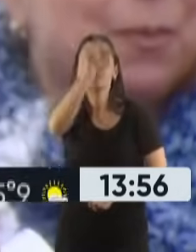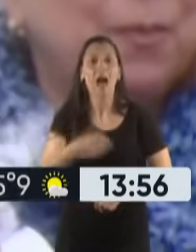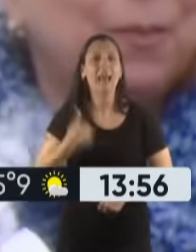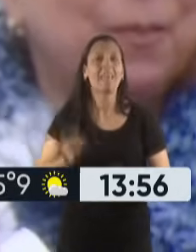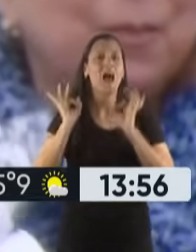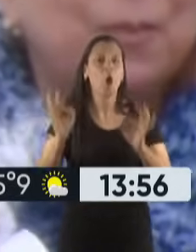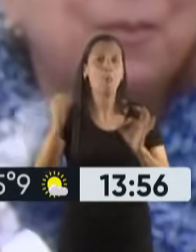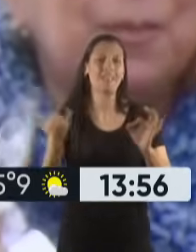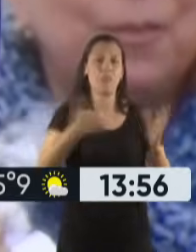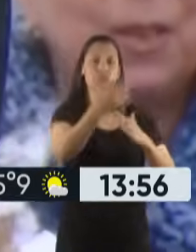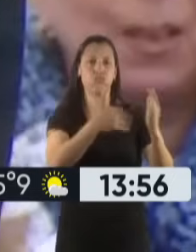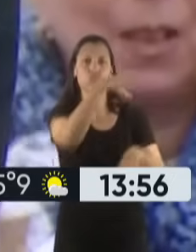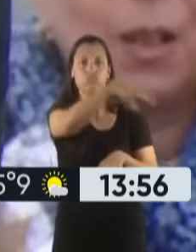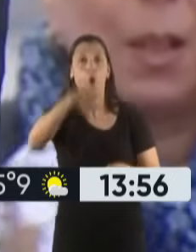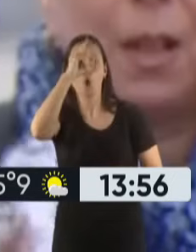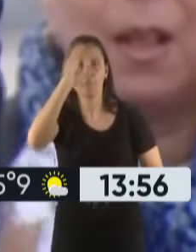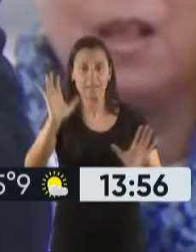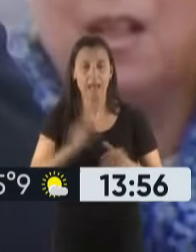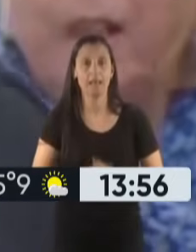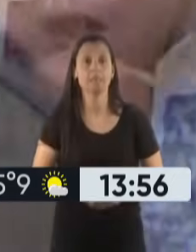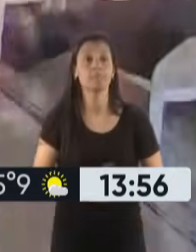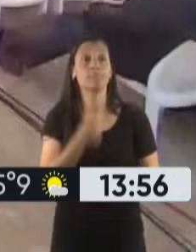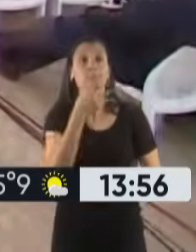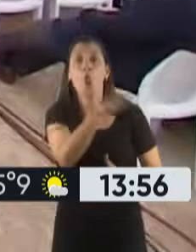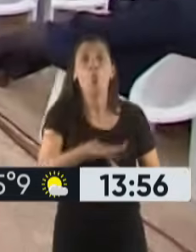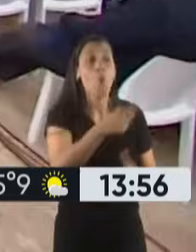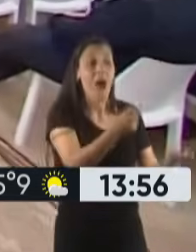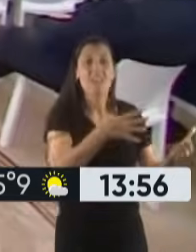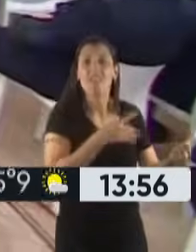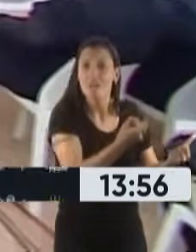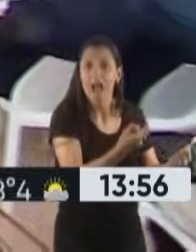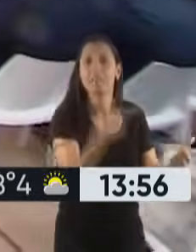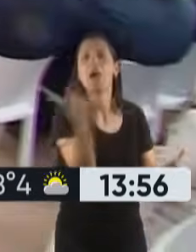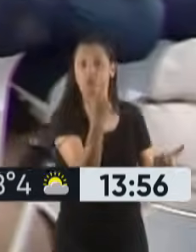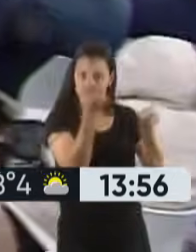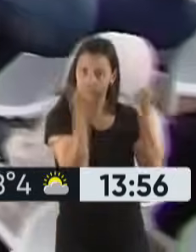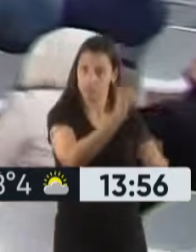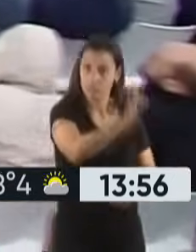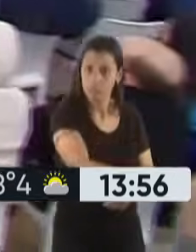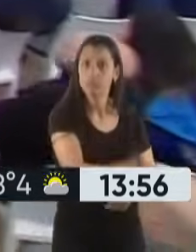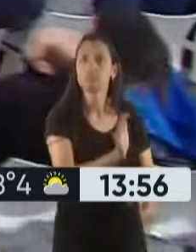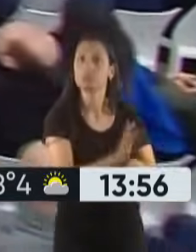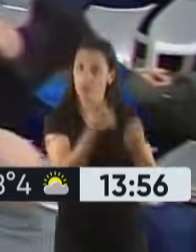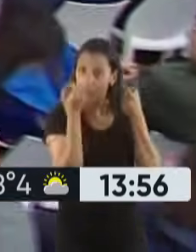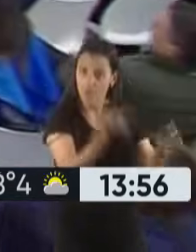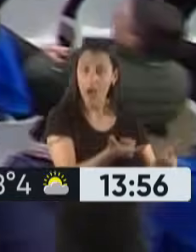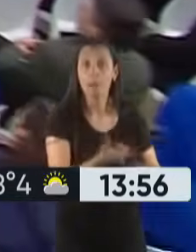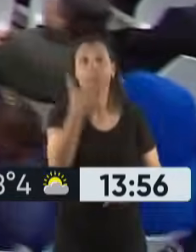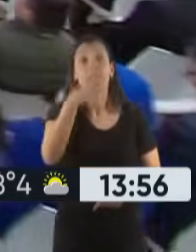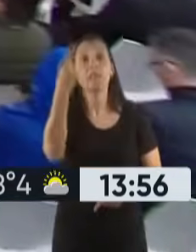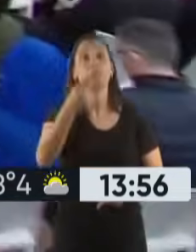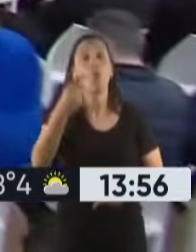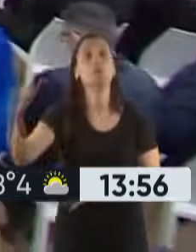país. Donde ahí hizo falta, ahí estuvimos. Y después llegó la